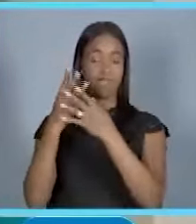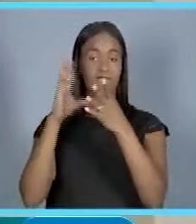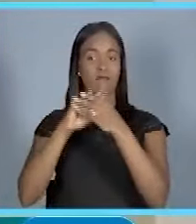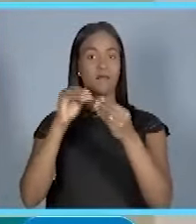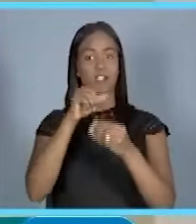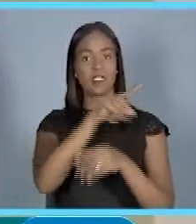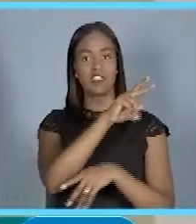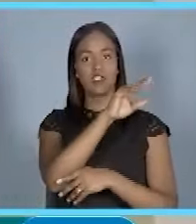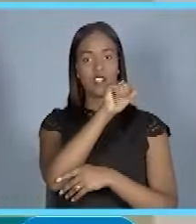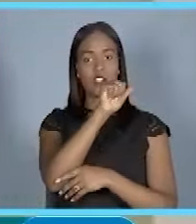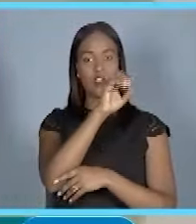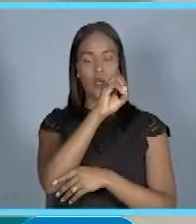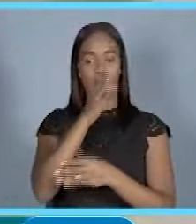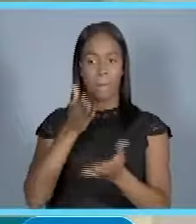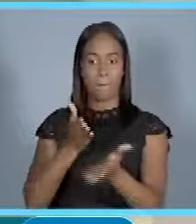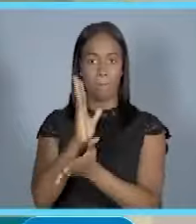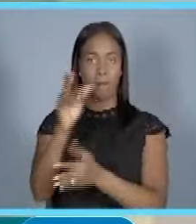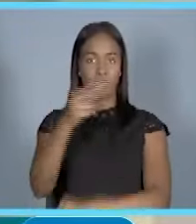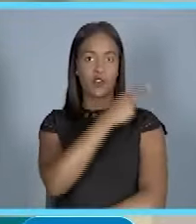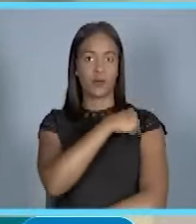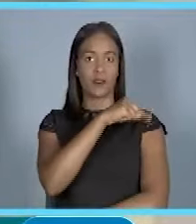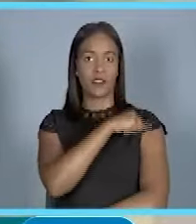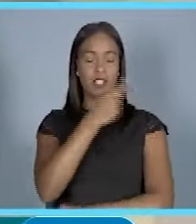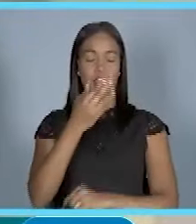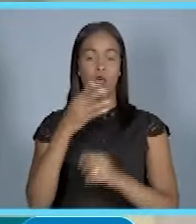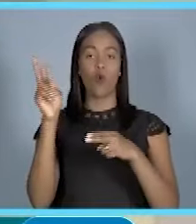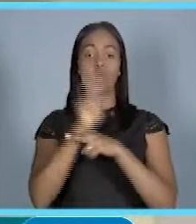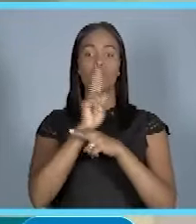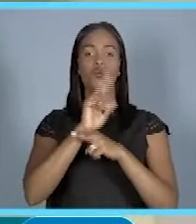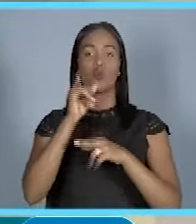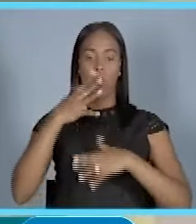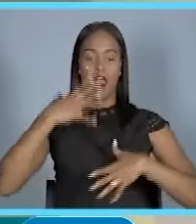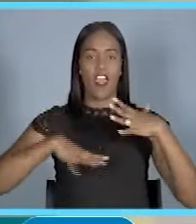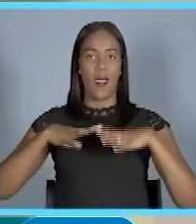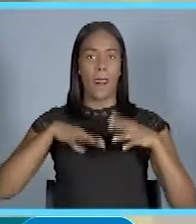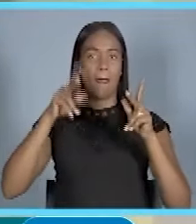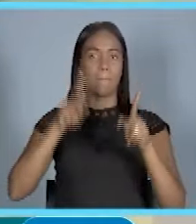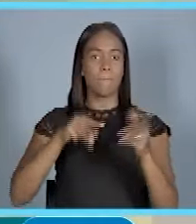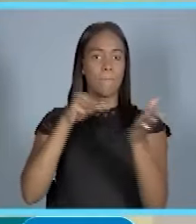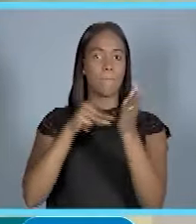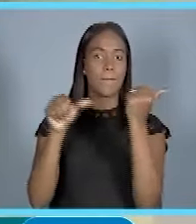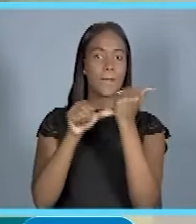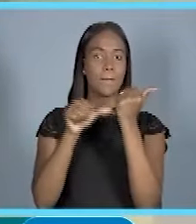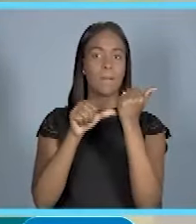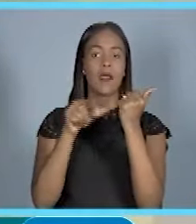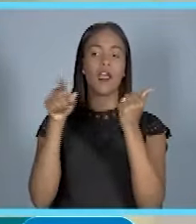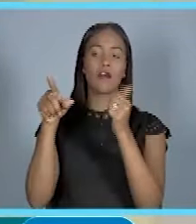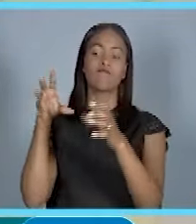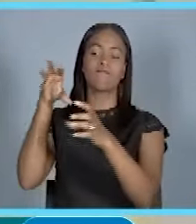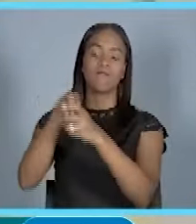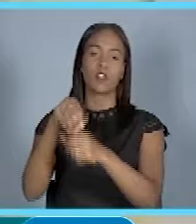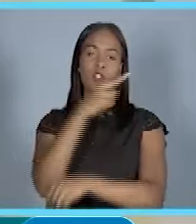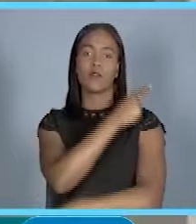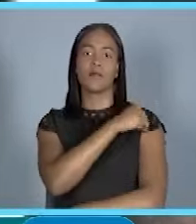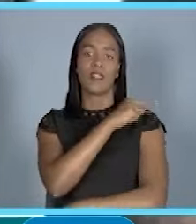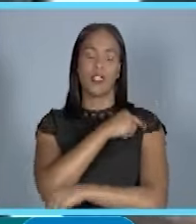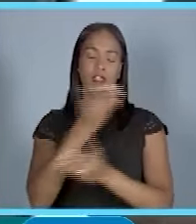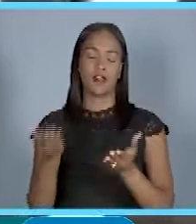Rosario Suárez ingresó a la referida maternidad y usando uniforme de enfermería, se desplazó por el centro de salud durante varias